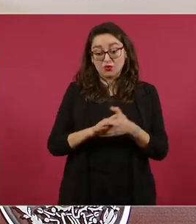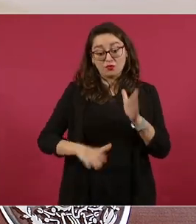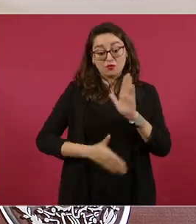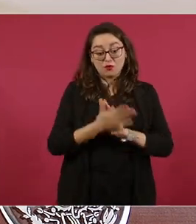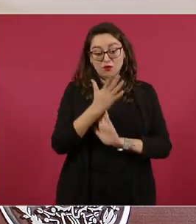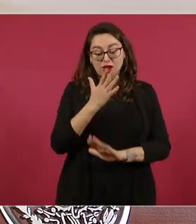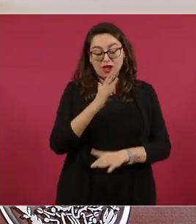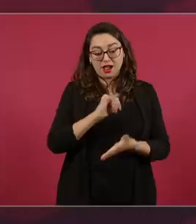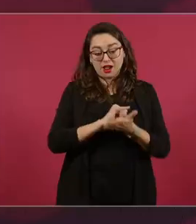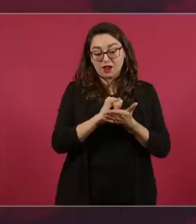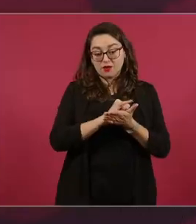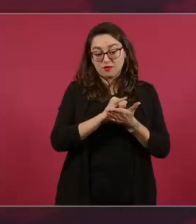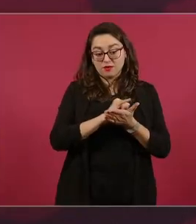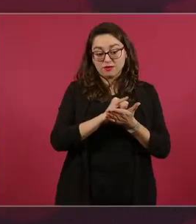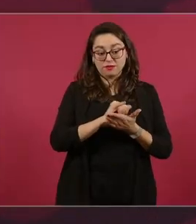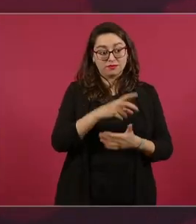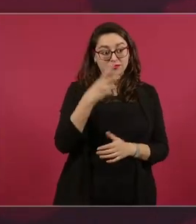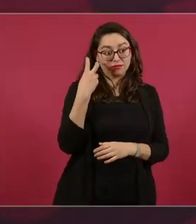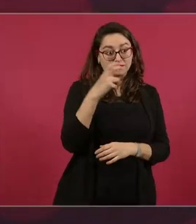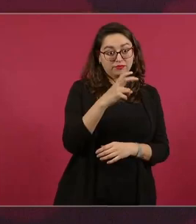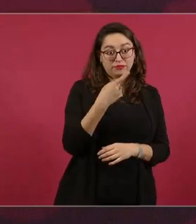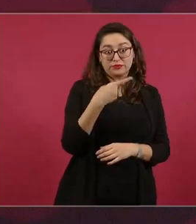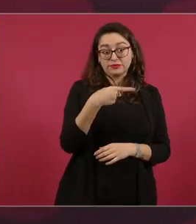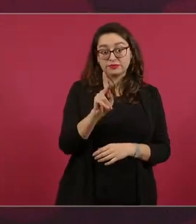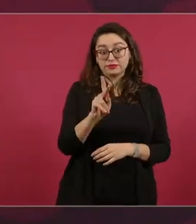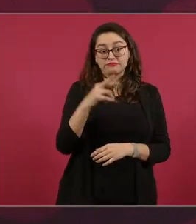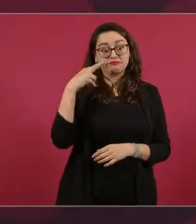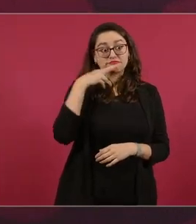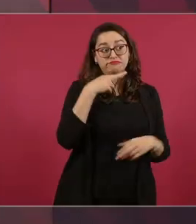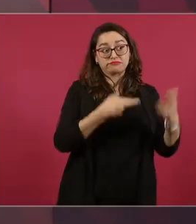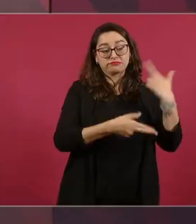porque su compadre se le quería quedar.